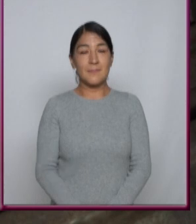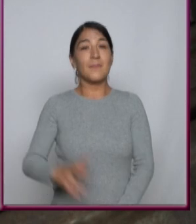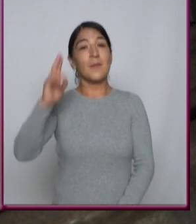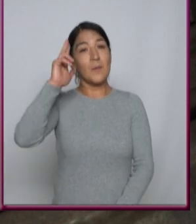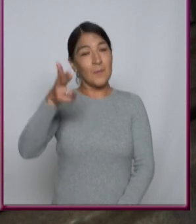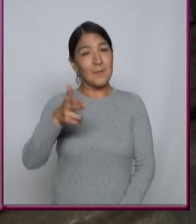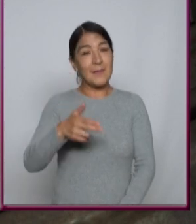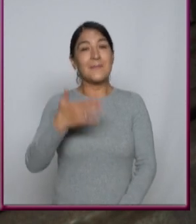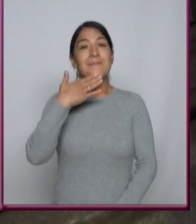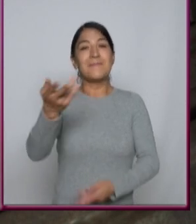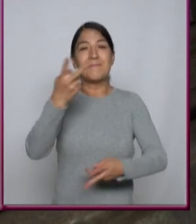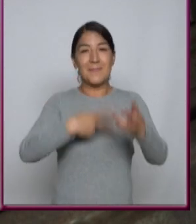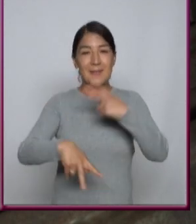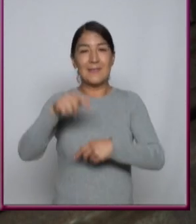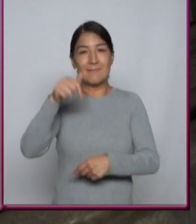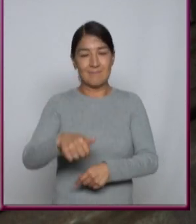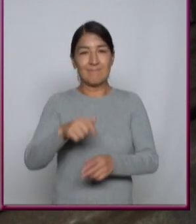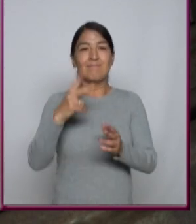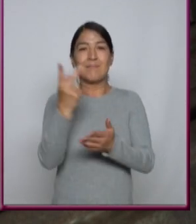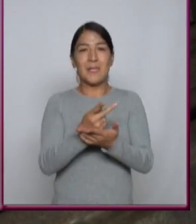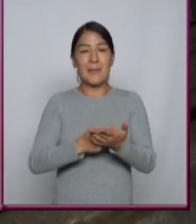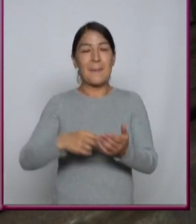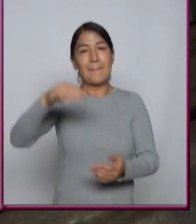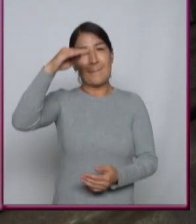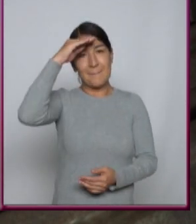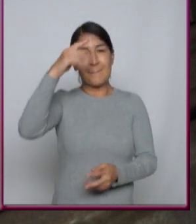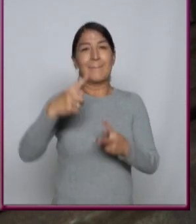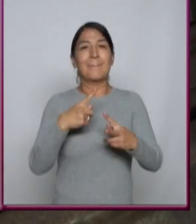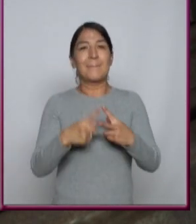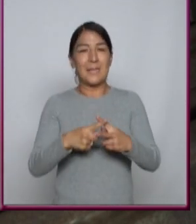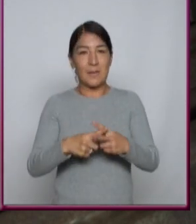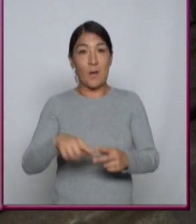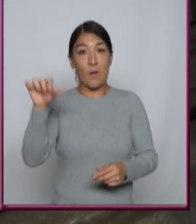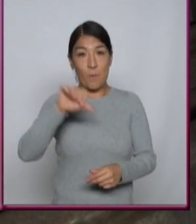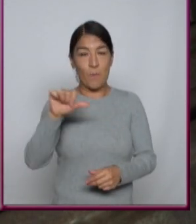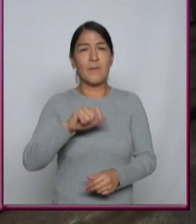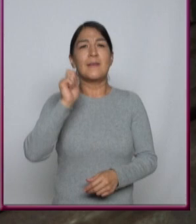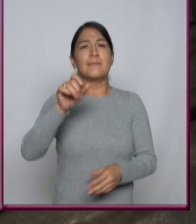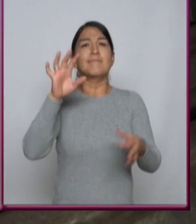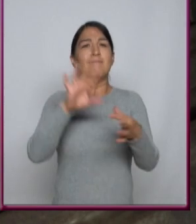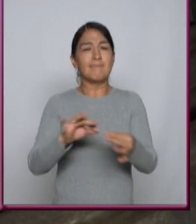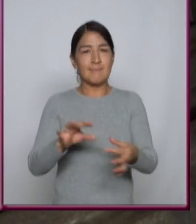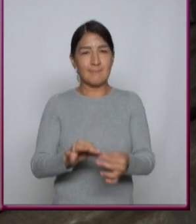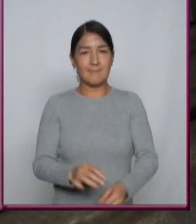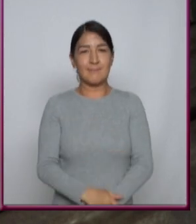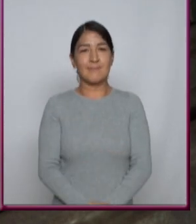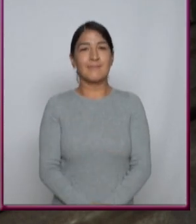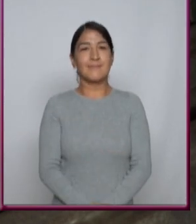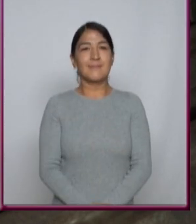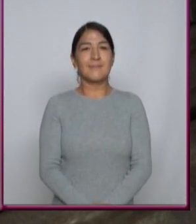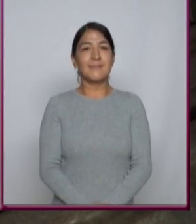Hola, bienvenidos a nuestra sección de pensamiento matemático. Y hoy vamos a hablar de...